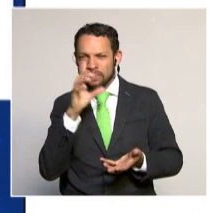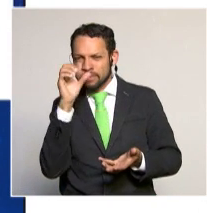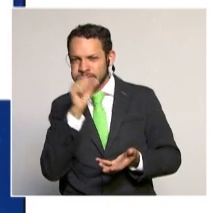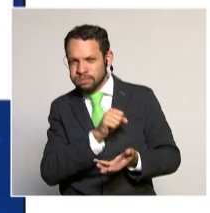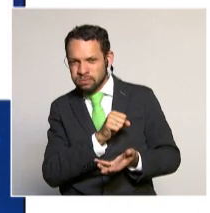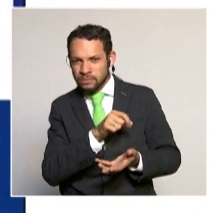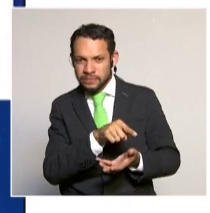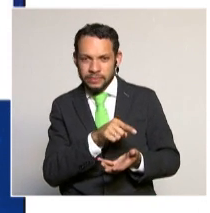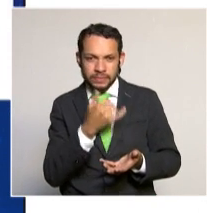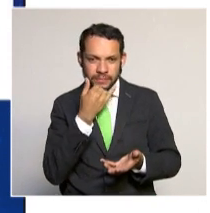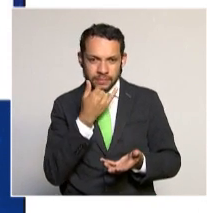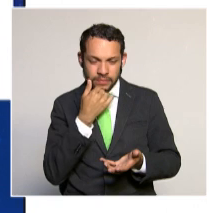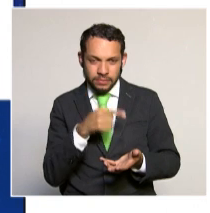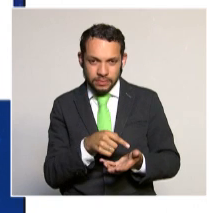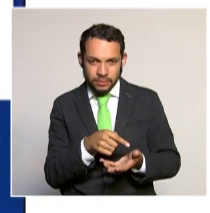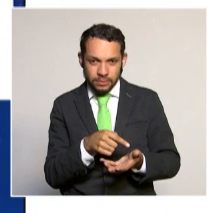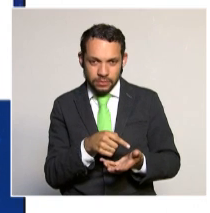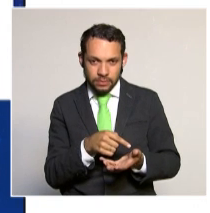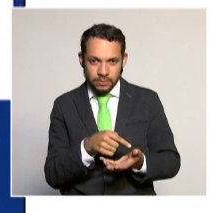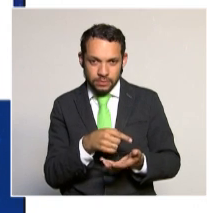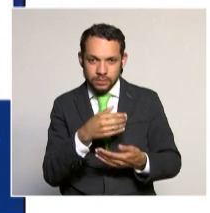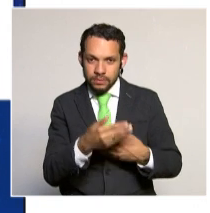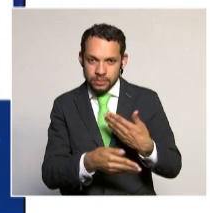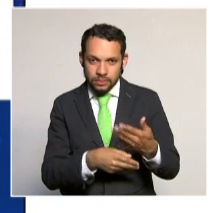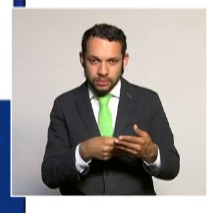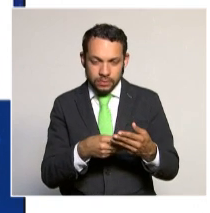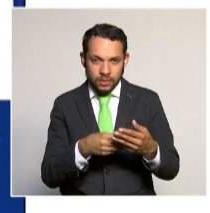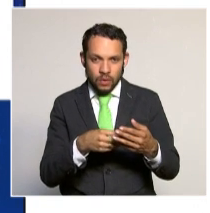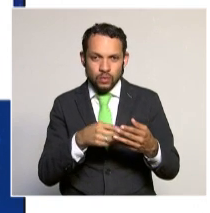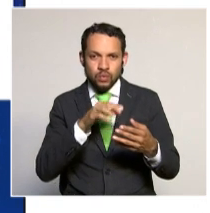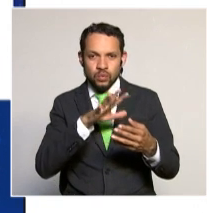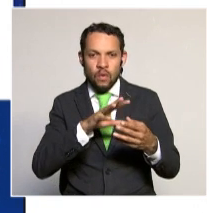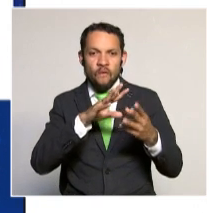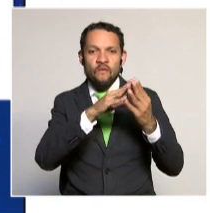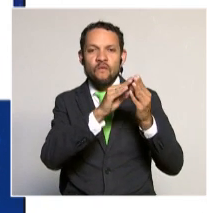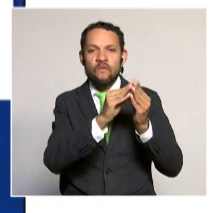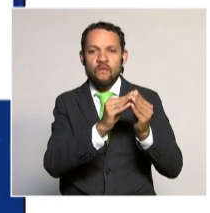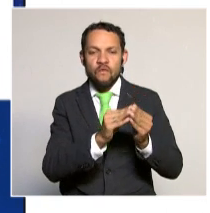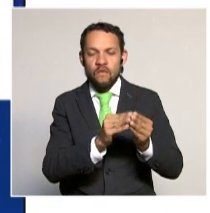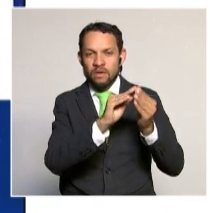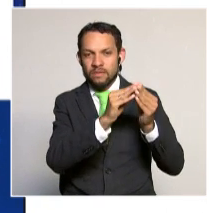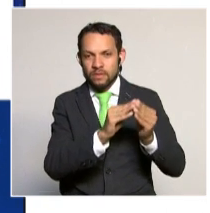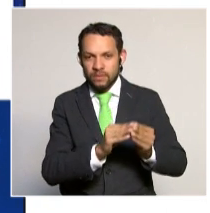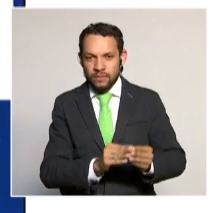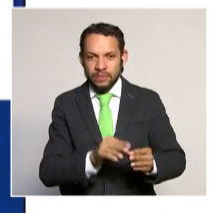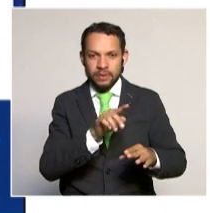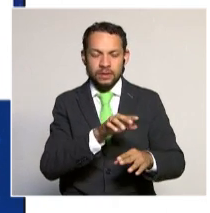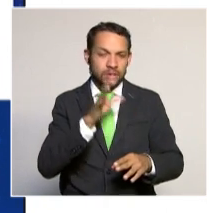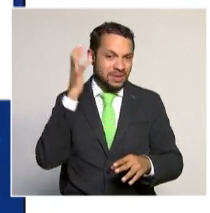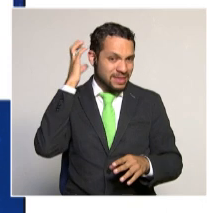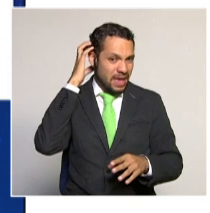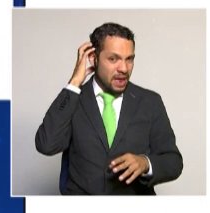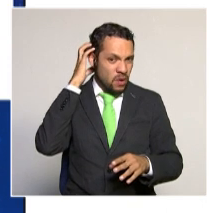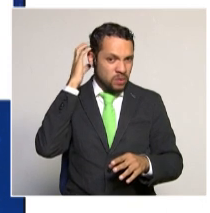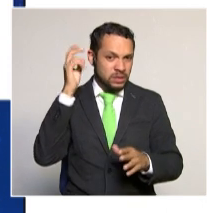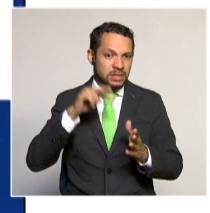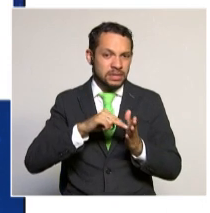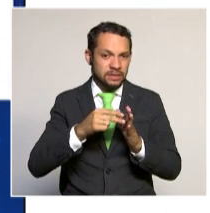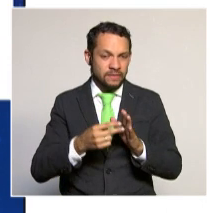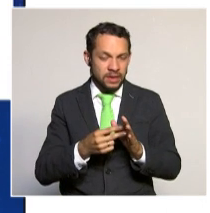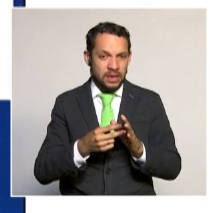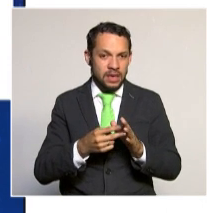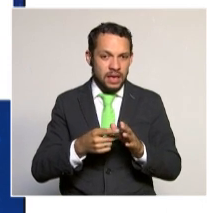se ve una serie de dobleces del cerebro y esos dobleces se llaman giros. Los